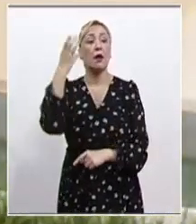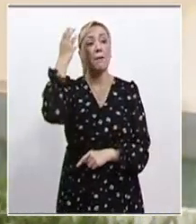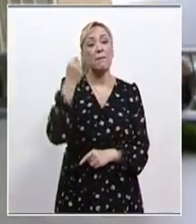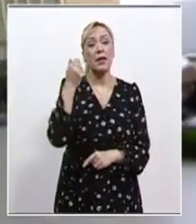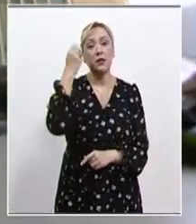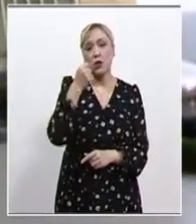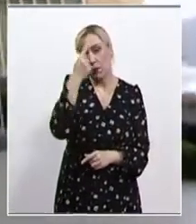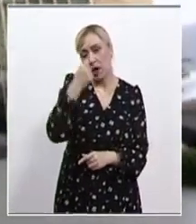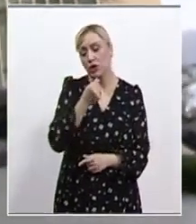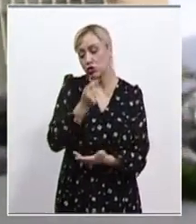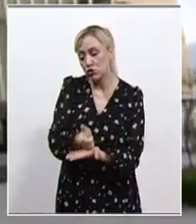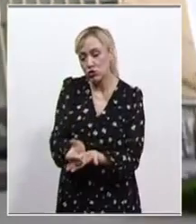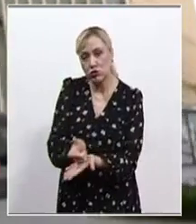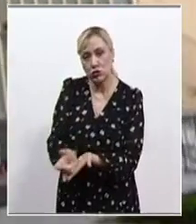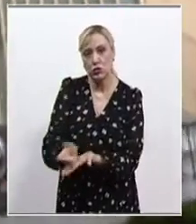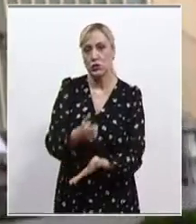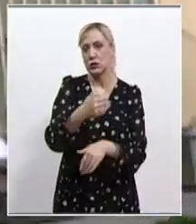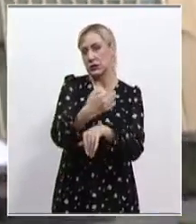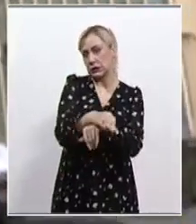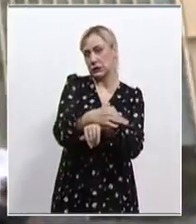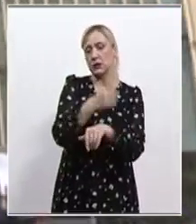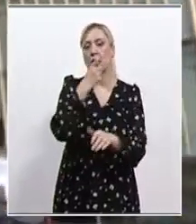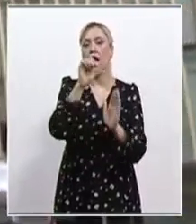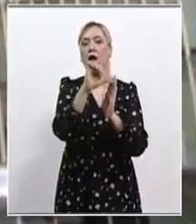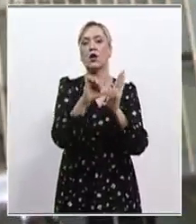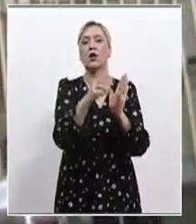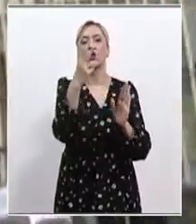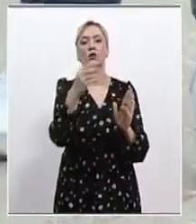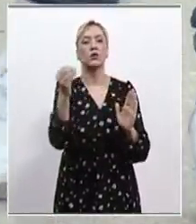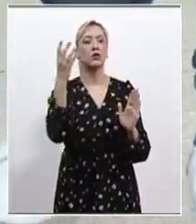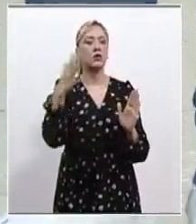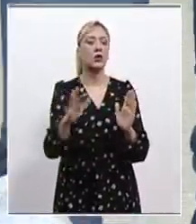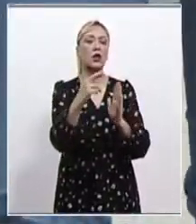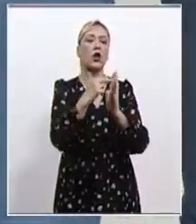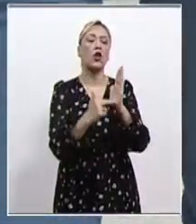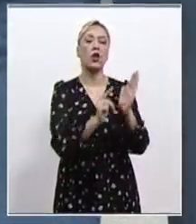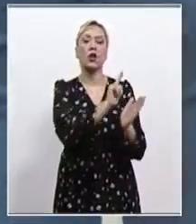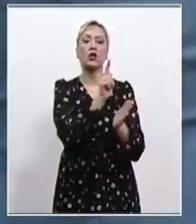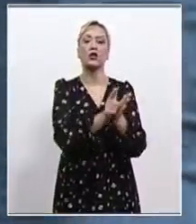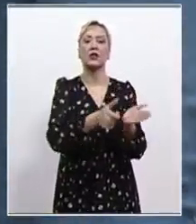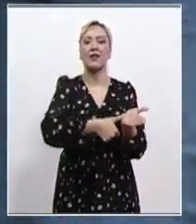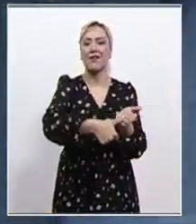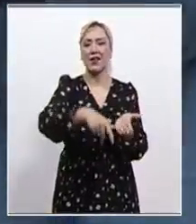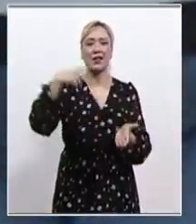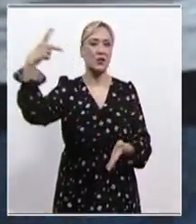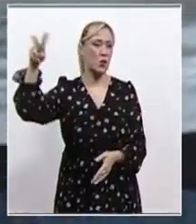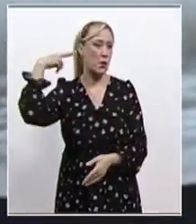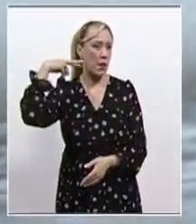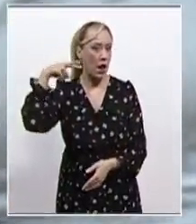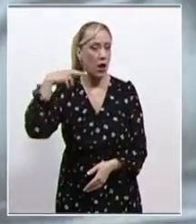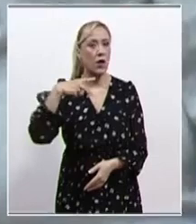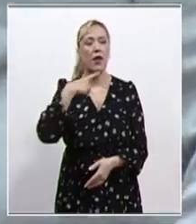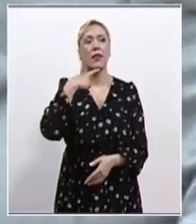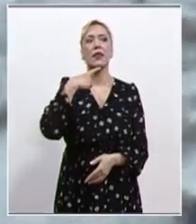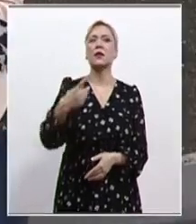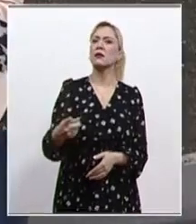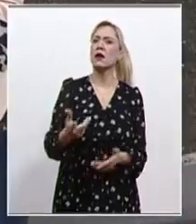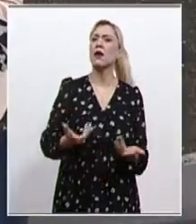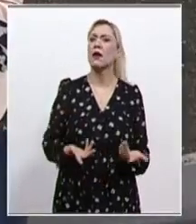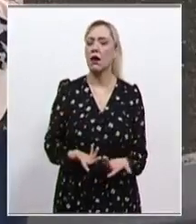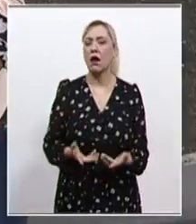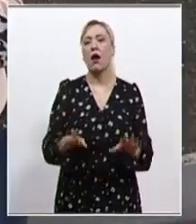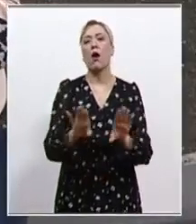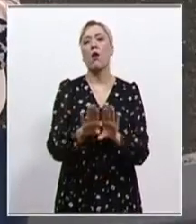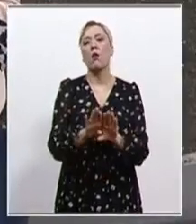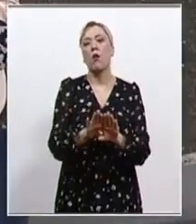alimenticia provisional prevista en el artículo 210 del Código de Procedimientos Civiles del Estado de Veracruz tiene la naturaleza de medida